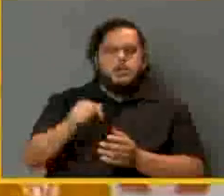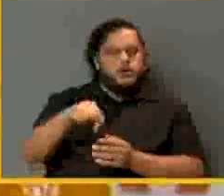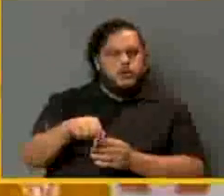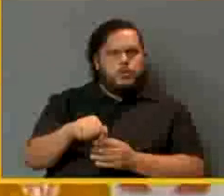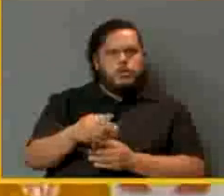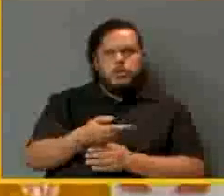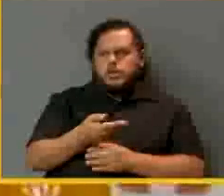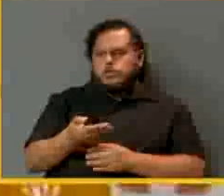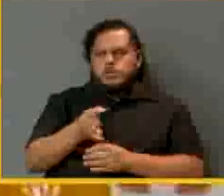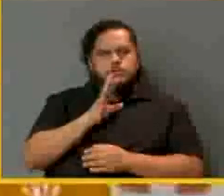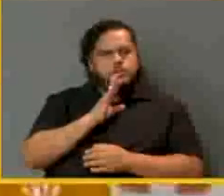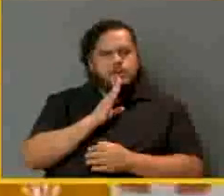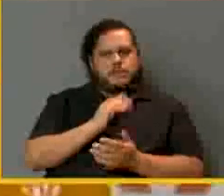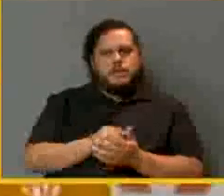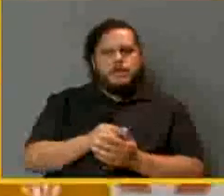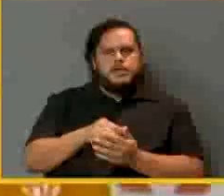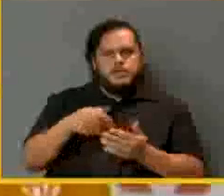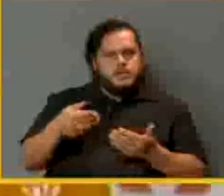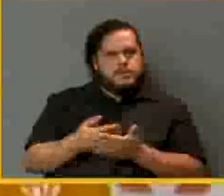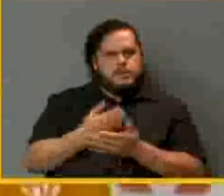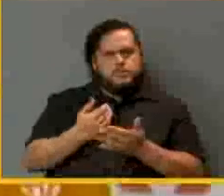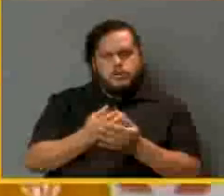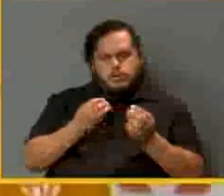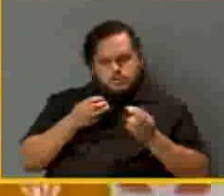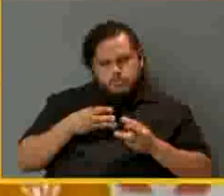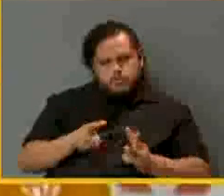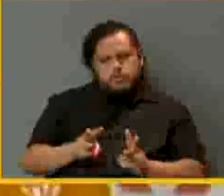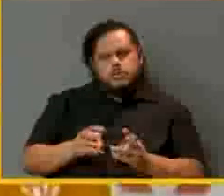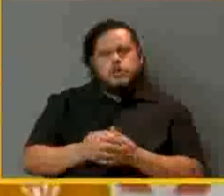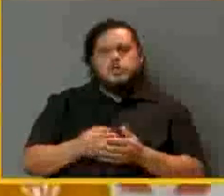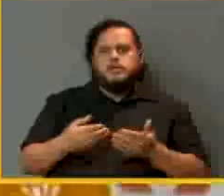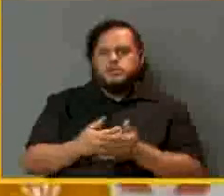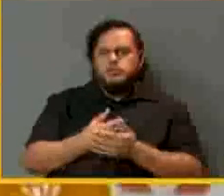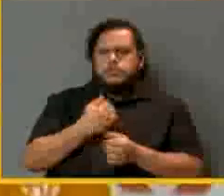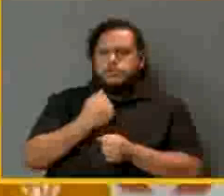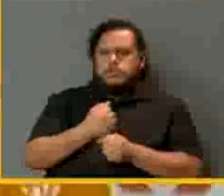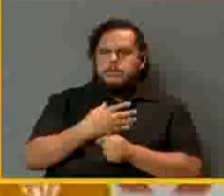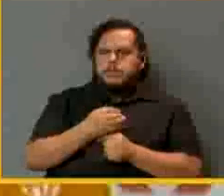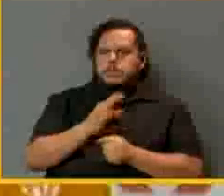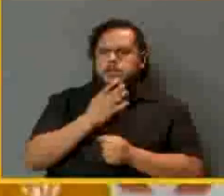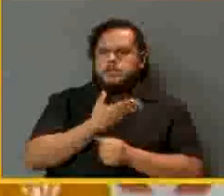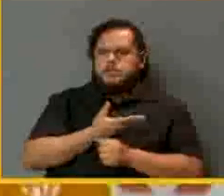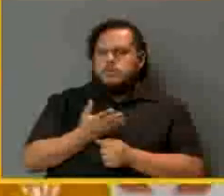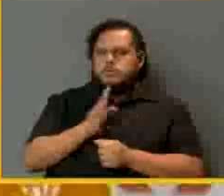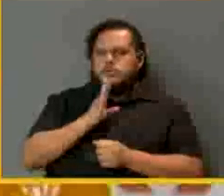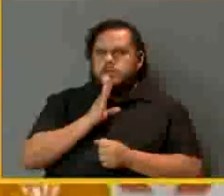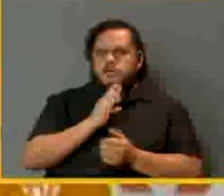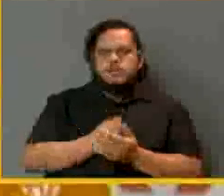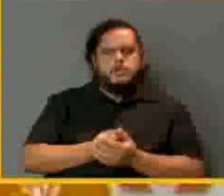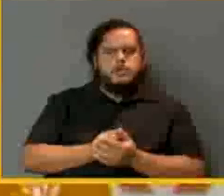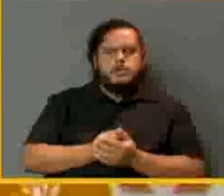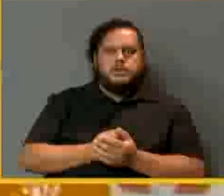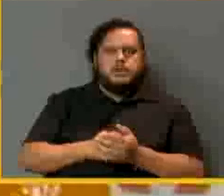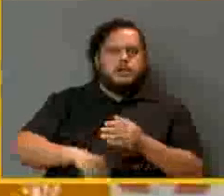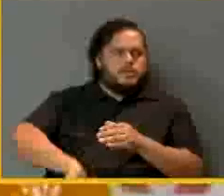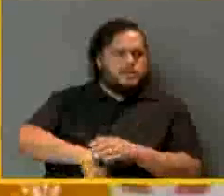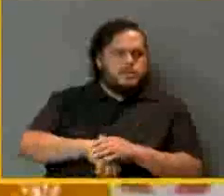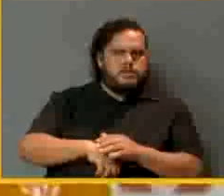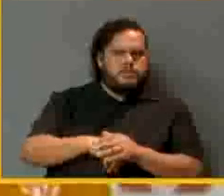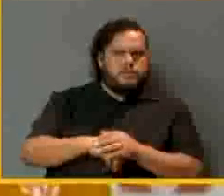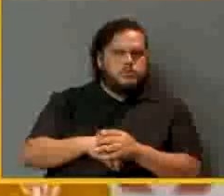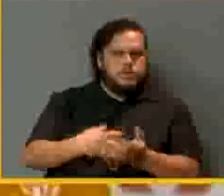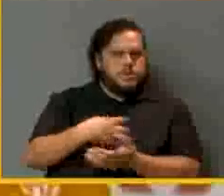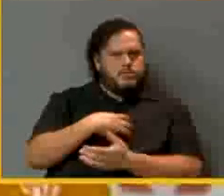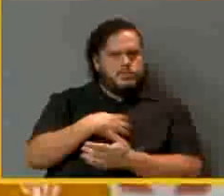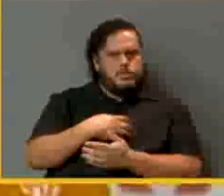cuando se habla de estas nuevas metodologías, de estos nuevos trabajos, y cuando se habla de fútbol de